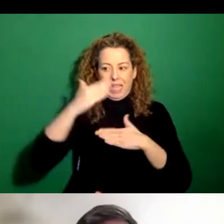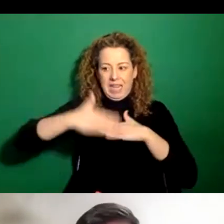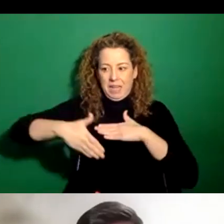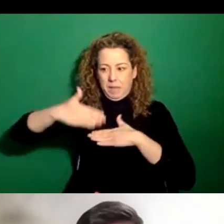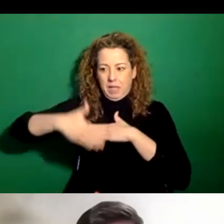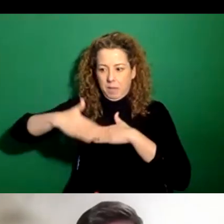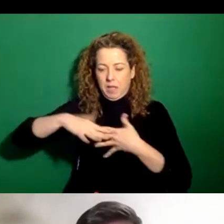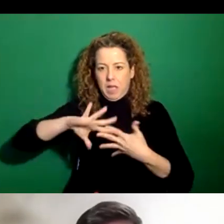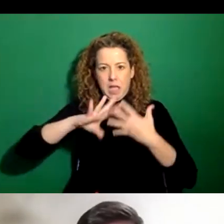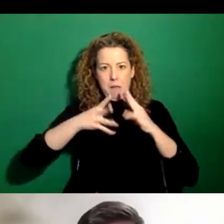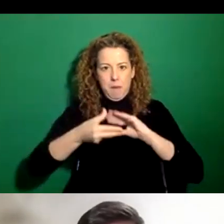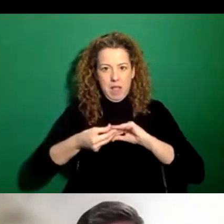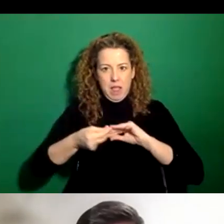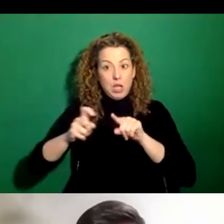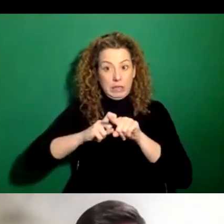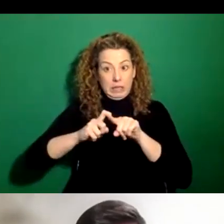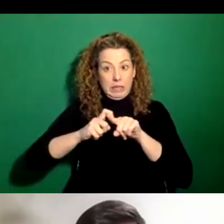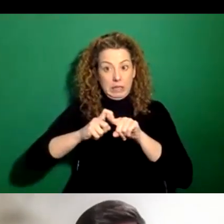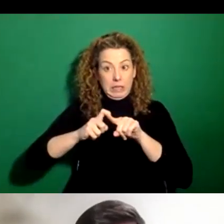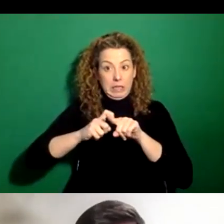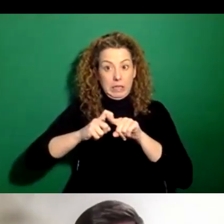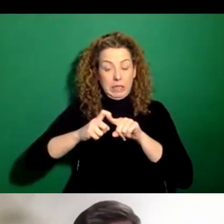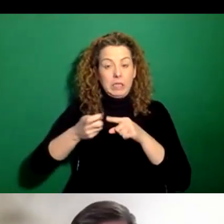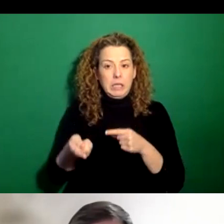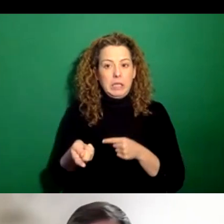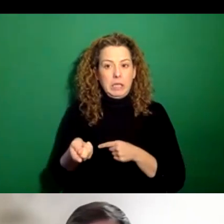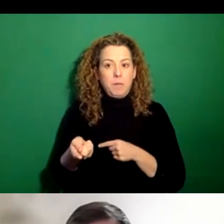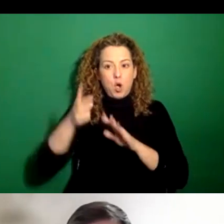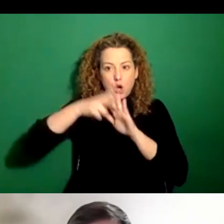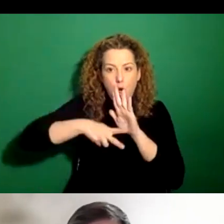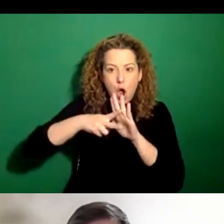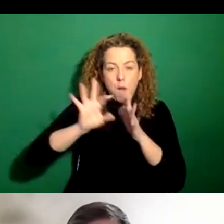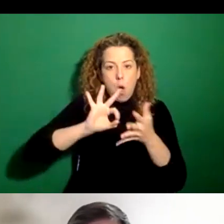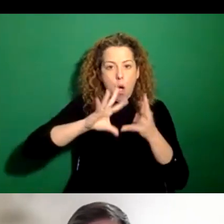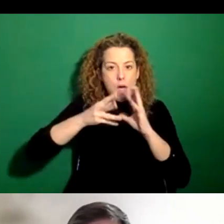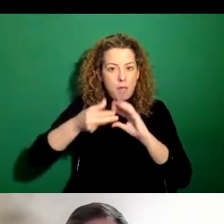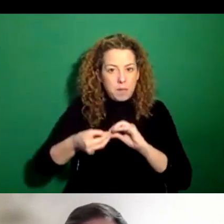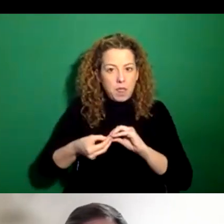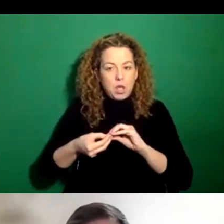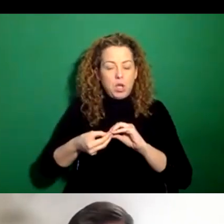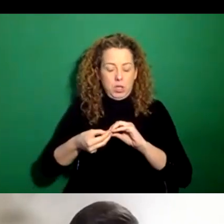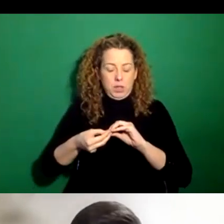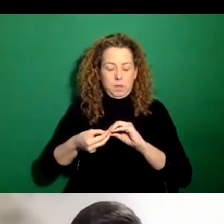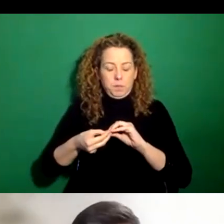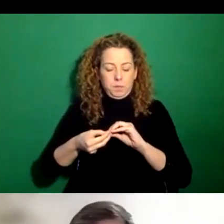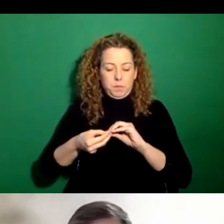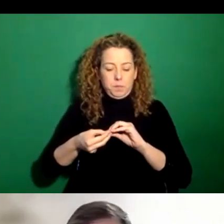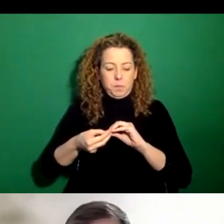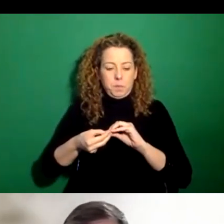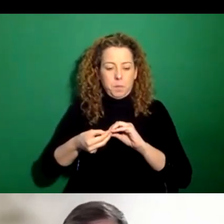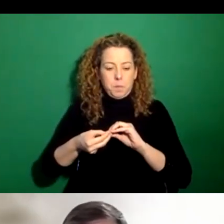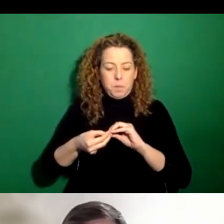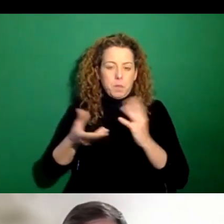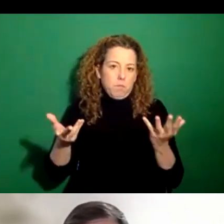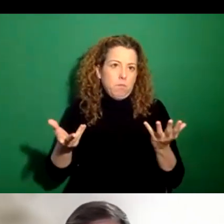la aplicación de ese tipo de normas o de adaptaciones, más que otras. En cuanto a las entidades, las que